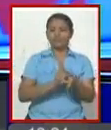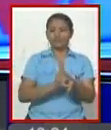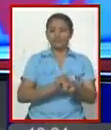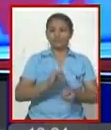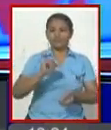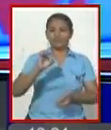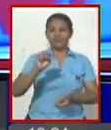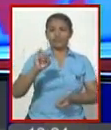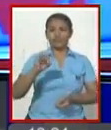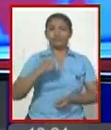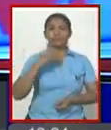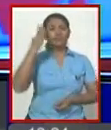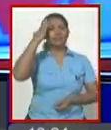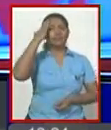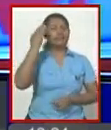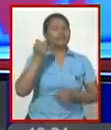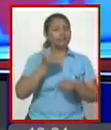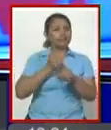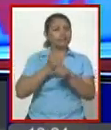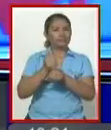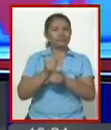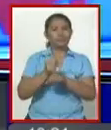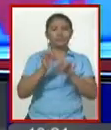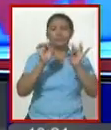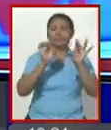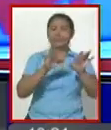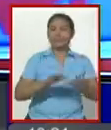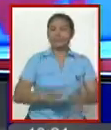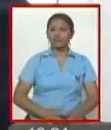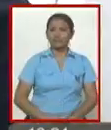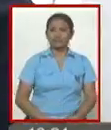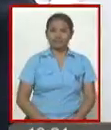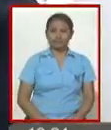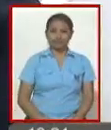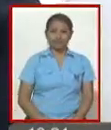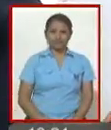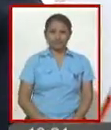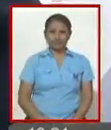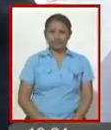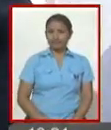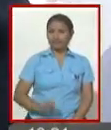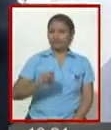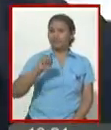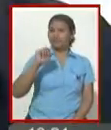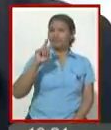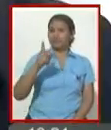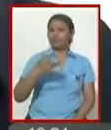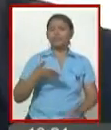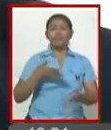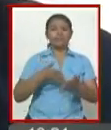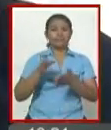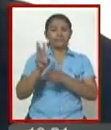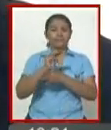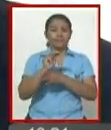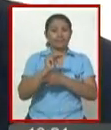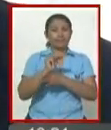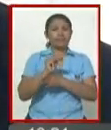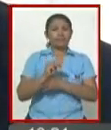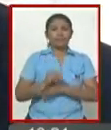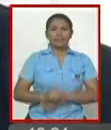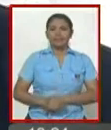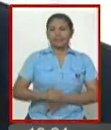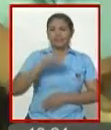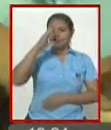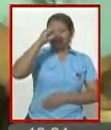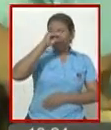cirujano y sí sí ya pis por el delito de lesiones gravísimas esta es la segunda imputación presentada por el ministerio público en el caso